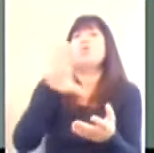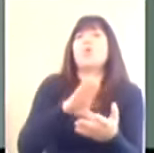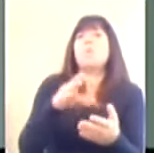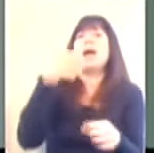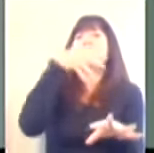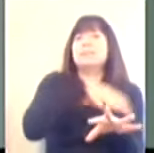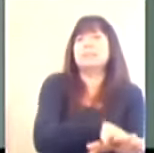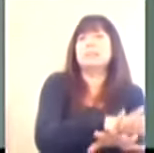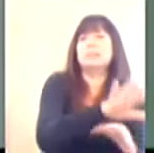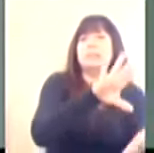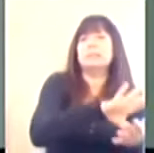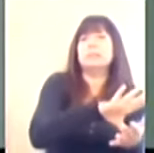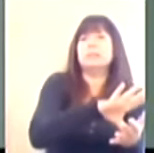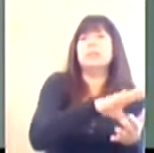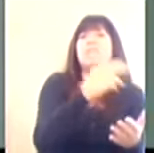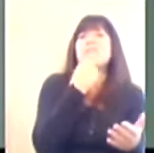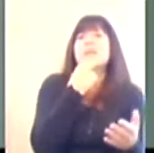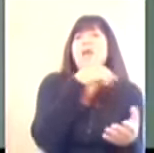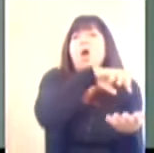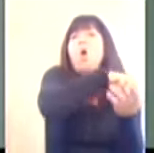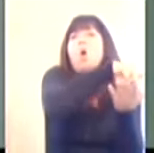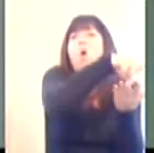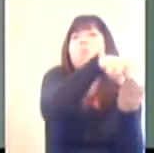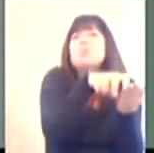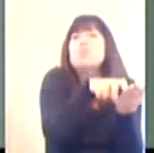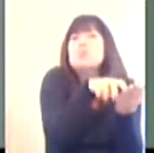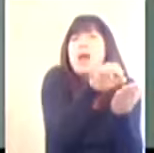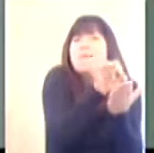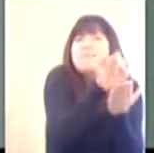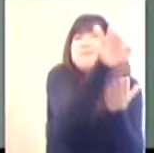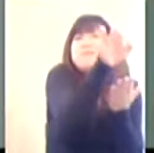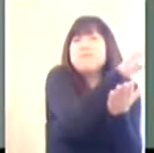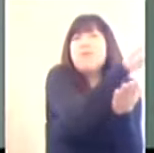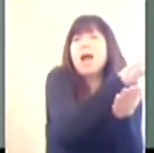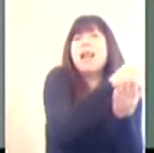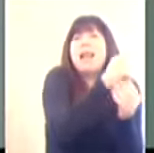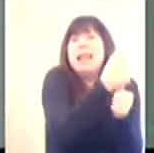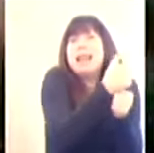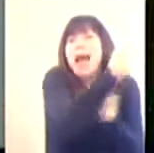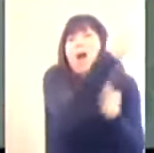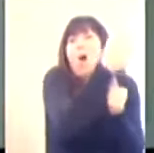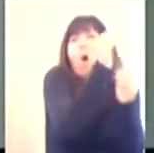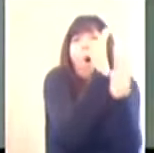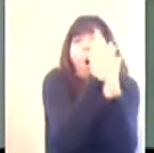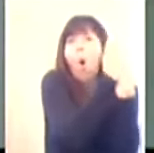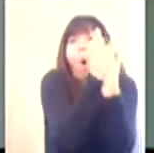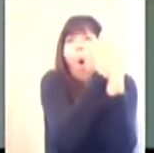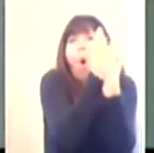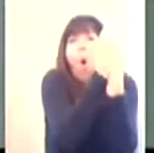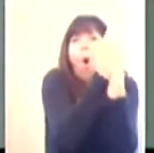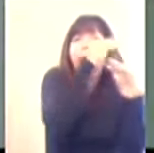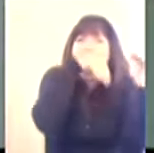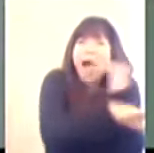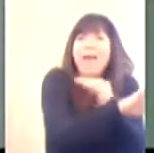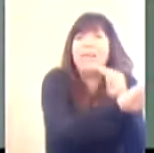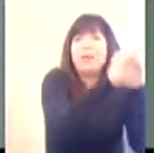en comunas pericéntricas en nuestras ciudades, en perfectos campamentos ocultos al interior de bodegas,